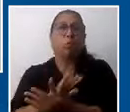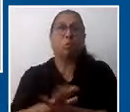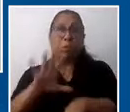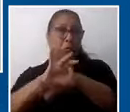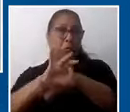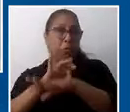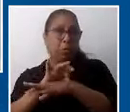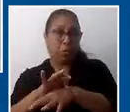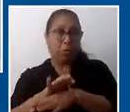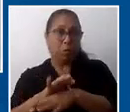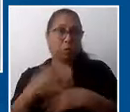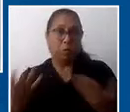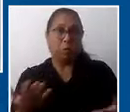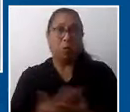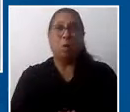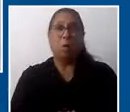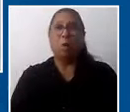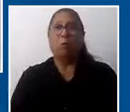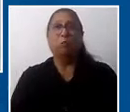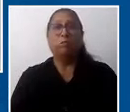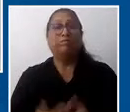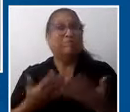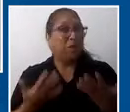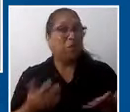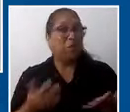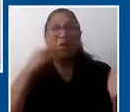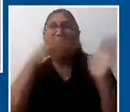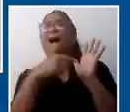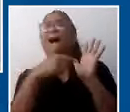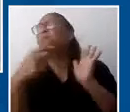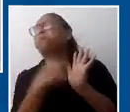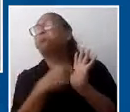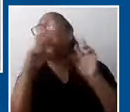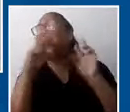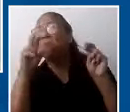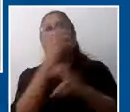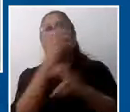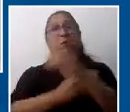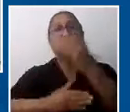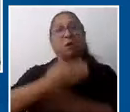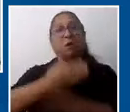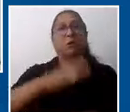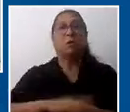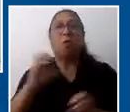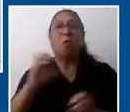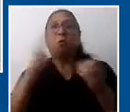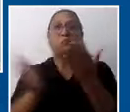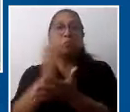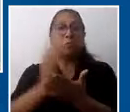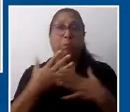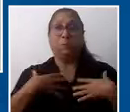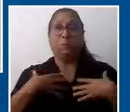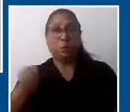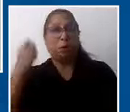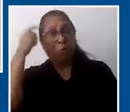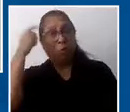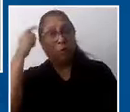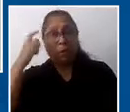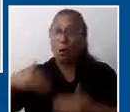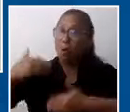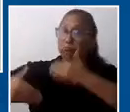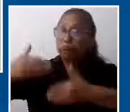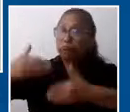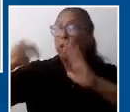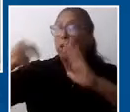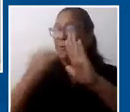¿no? Diagnóstico, por ejemplo, en donde se haga referencia al tema de la discapacidad o sus problemas de salud mental. El proceso de matrícula no